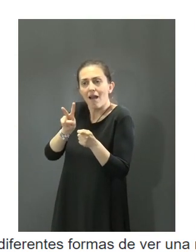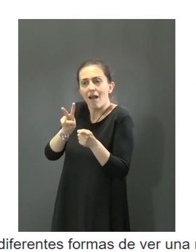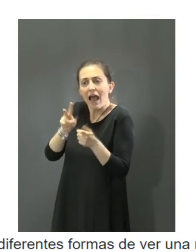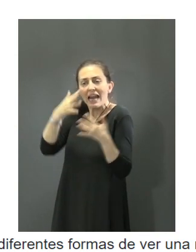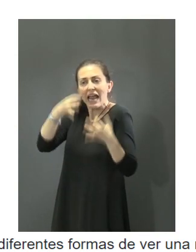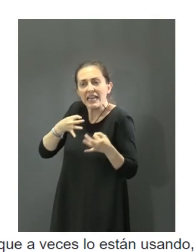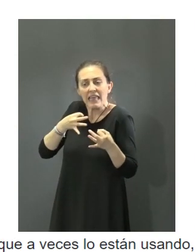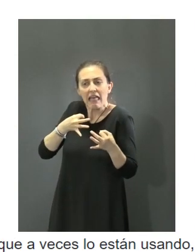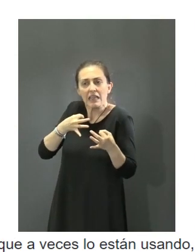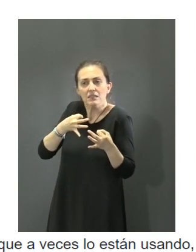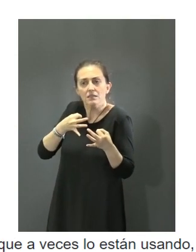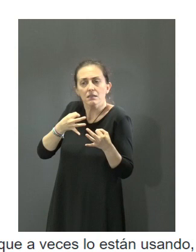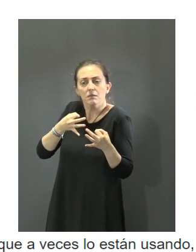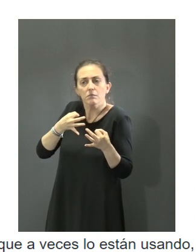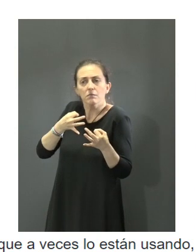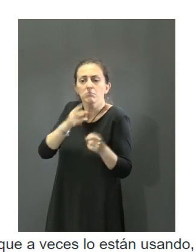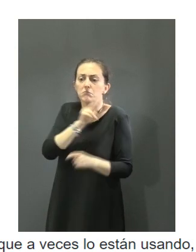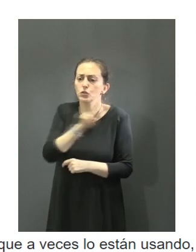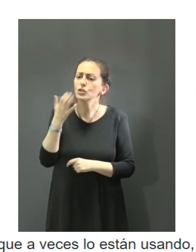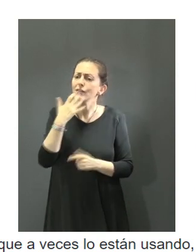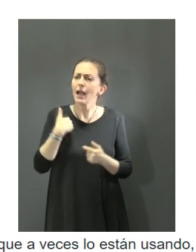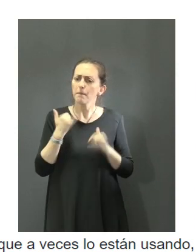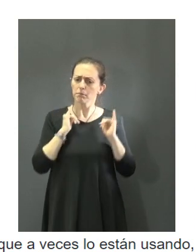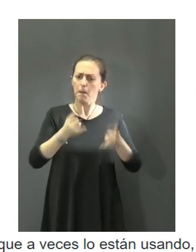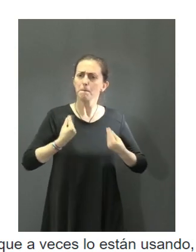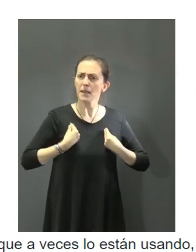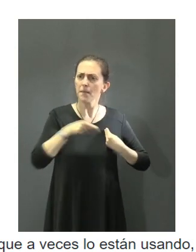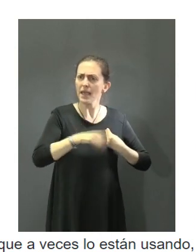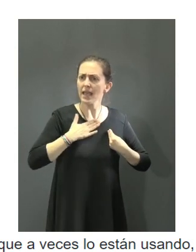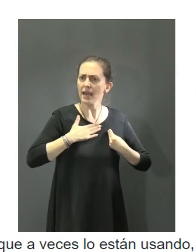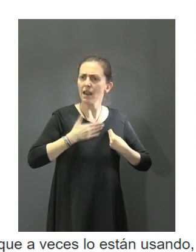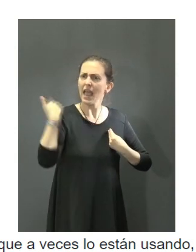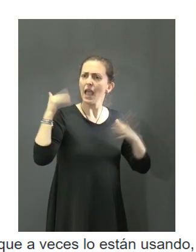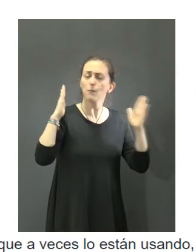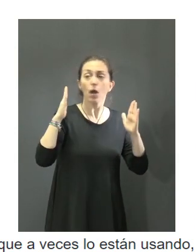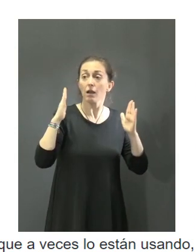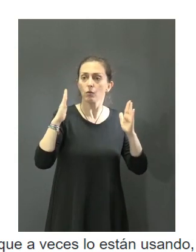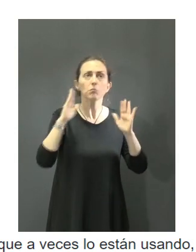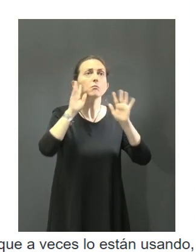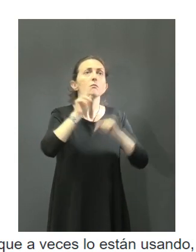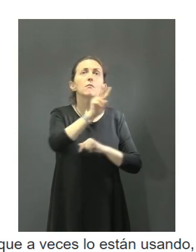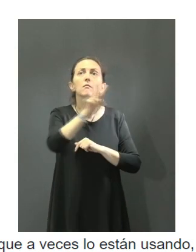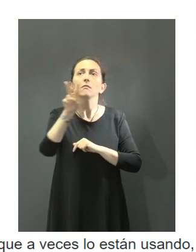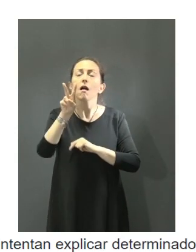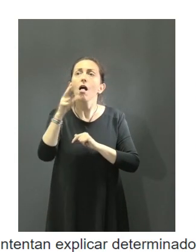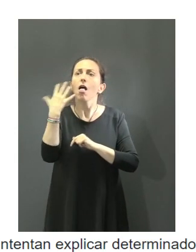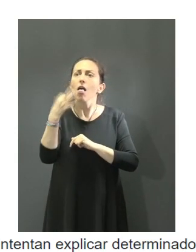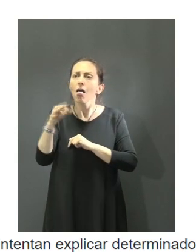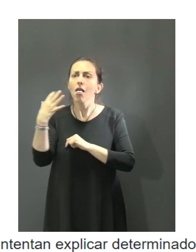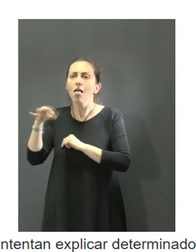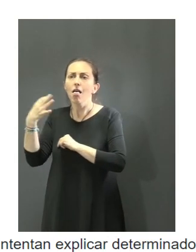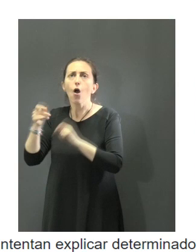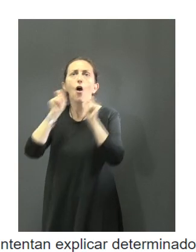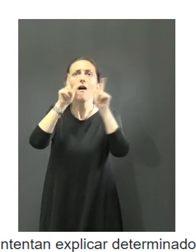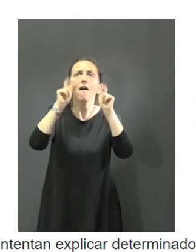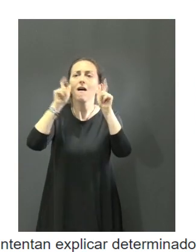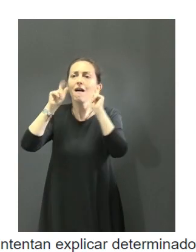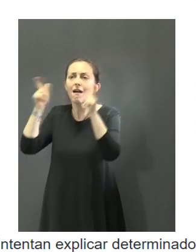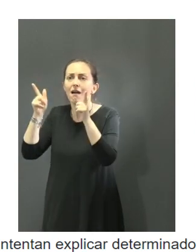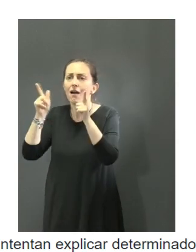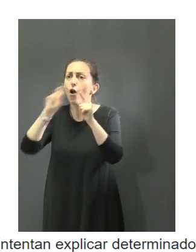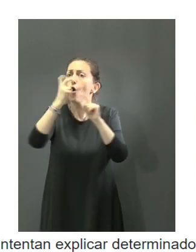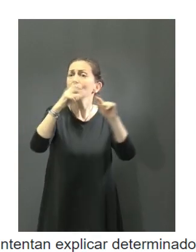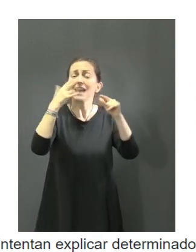diferentes realidades y que no tengas que vivirlo tú personalmente, sino que aprendas a detectarlo a través de